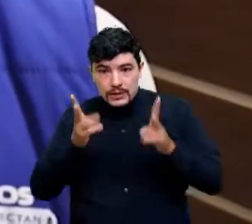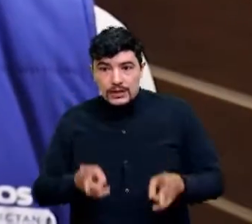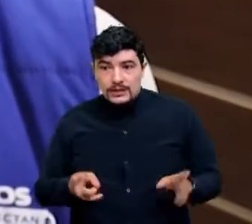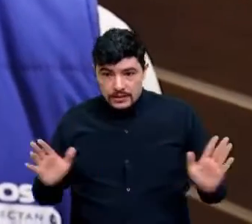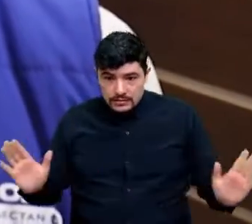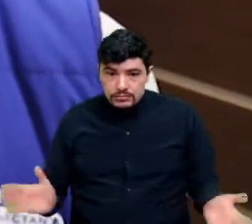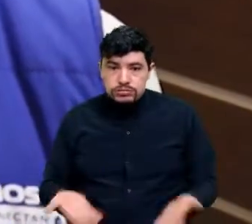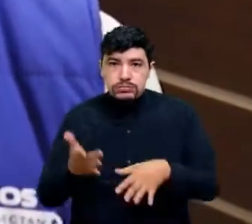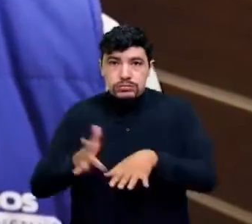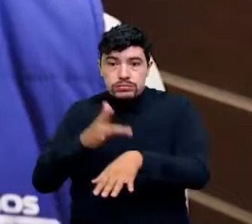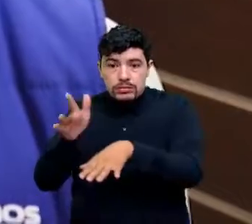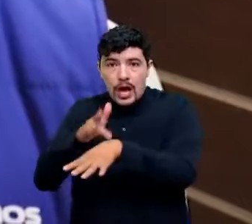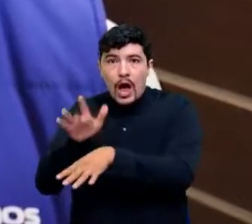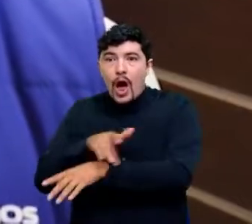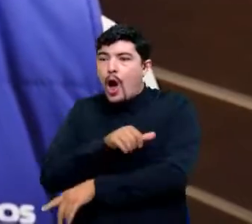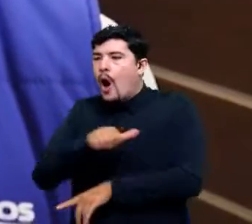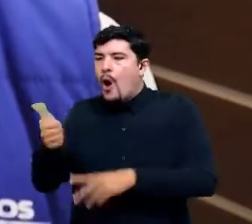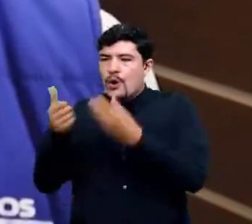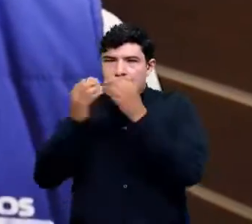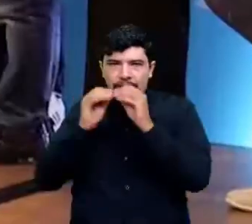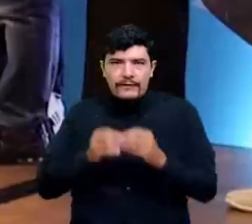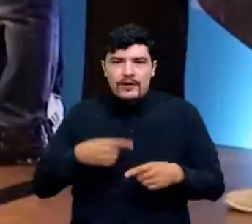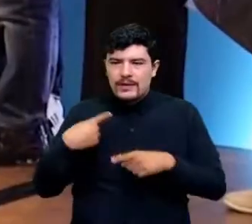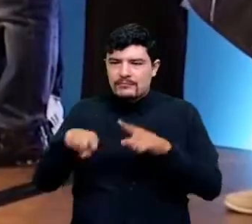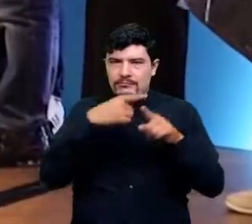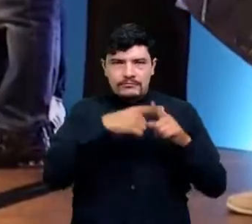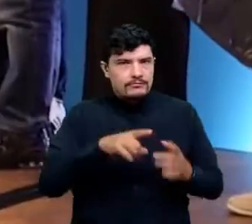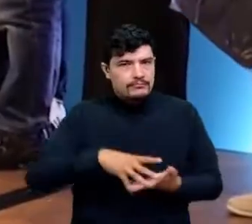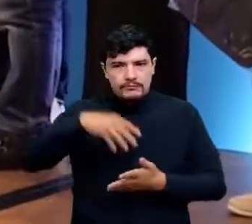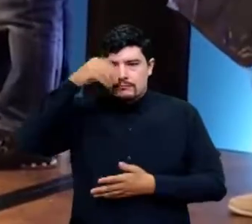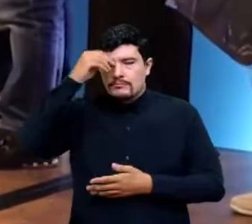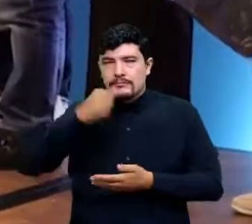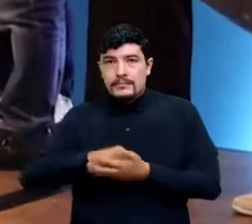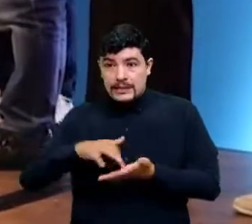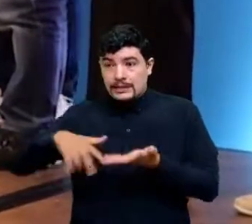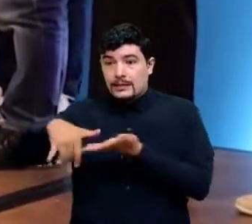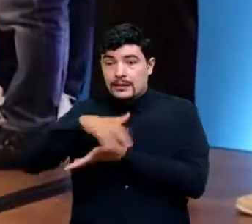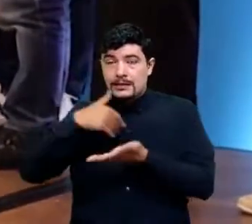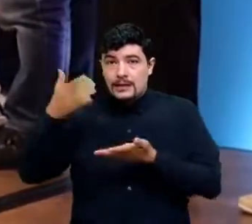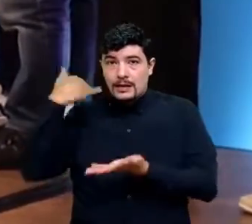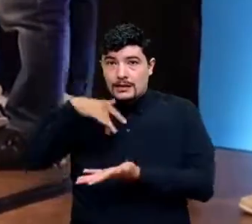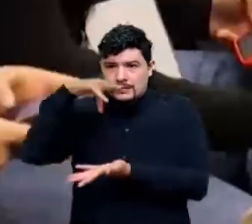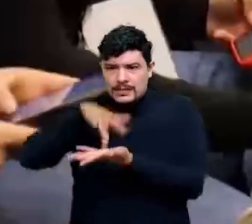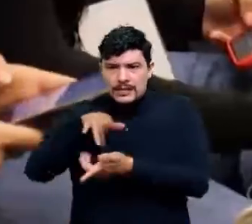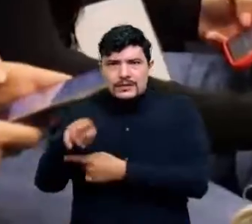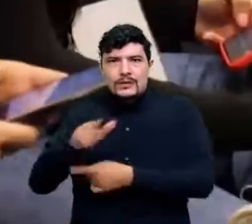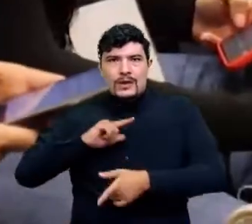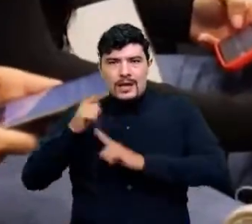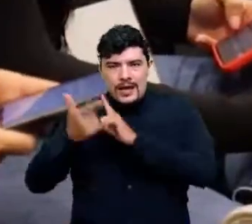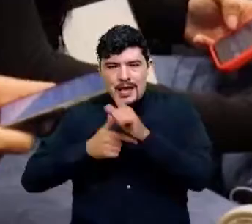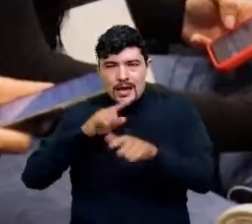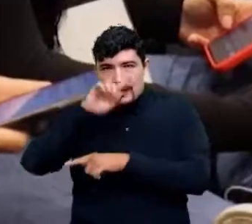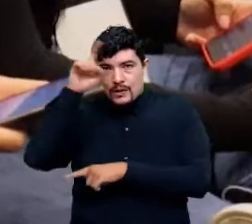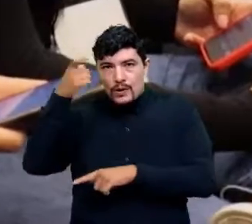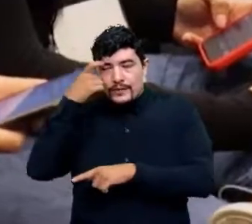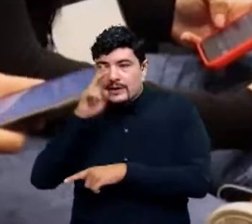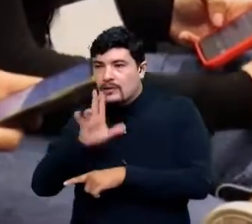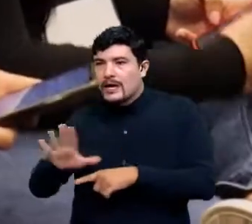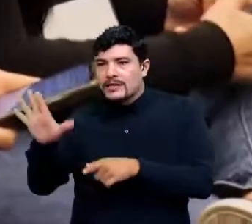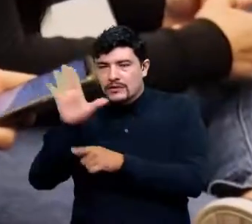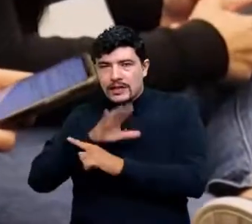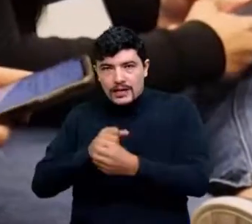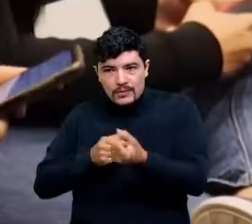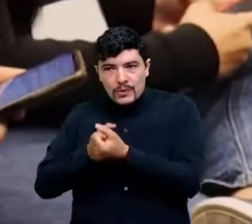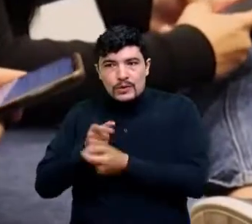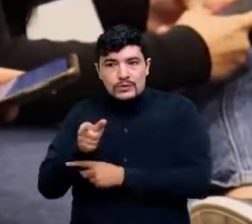también se motiven a otras formas de aprendizaje nuestro santander sera participe también de las apuestas que tiene el gobierno nacional para la